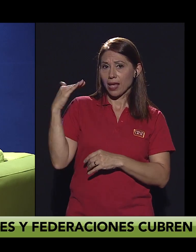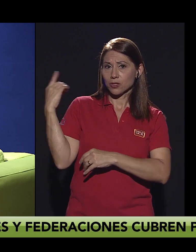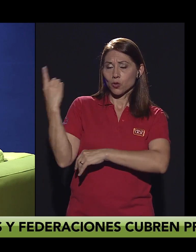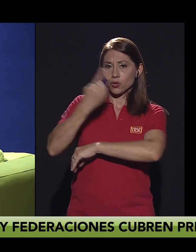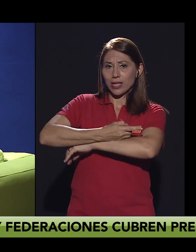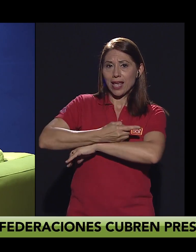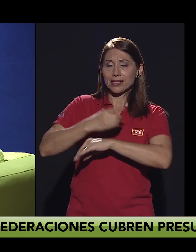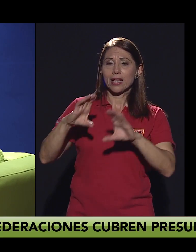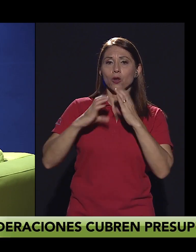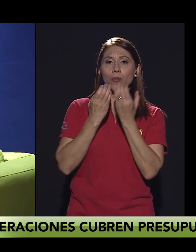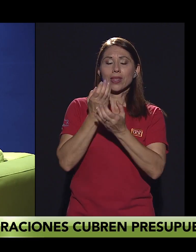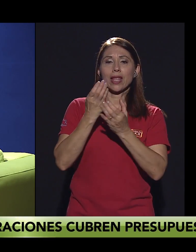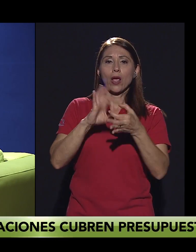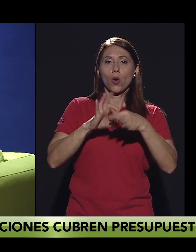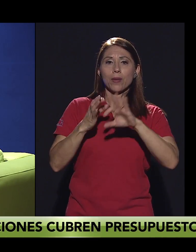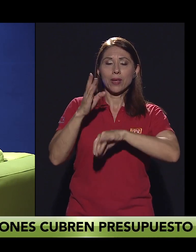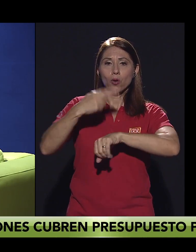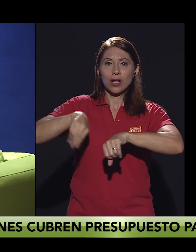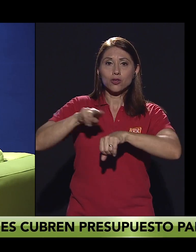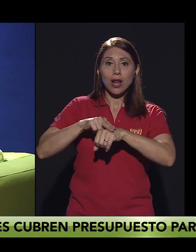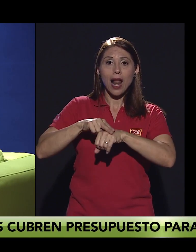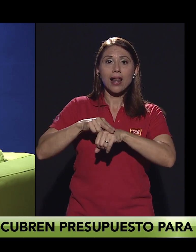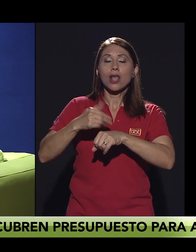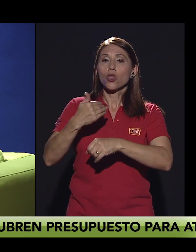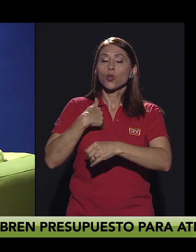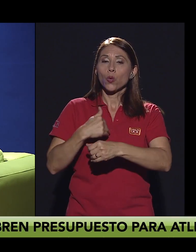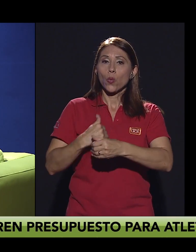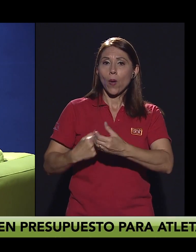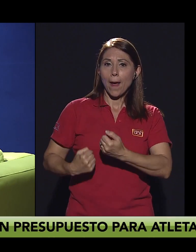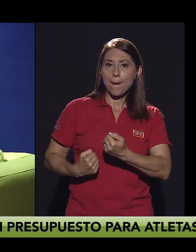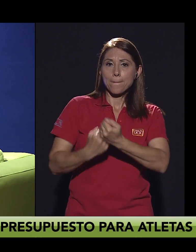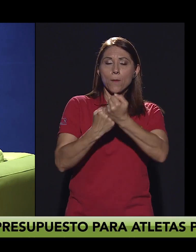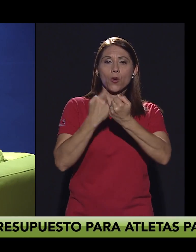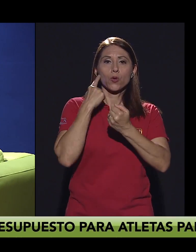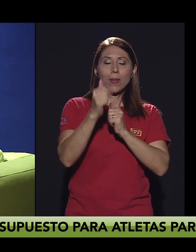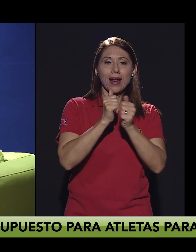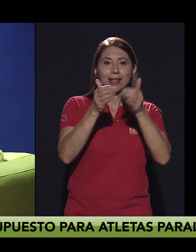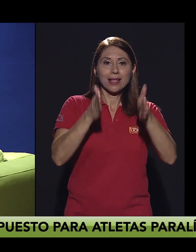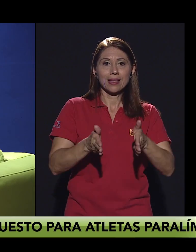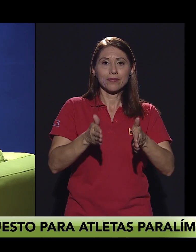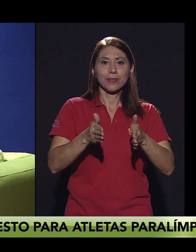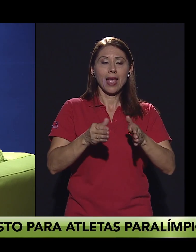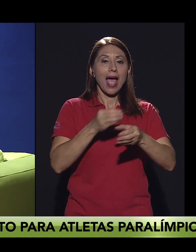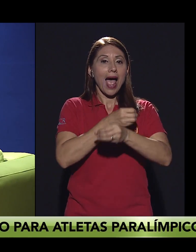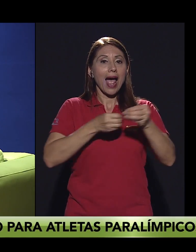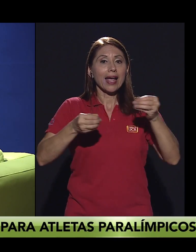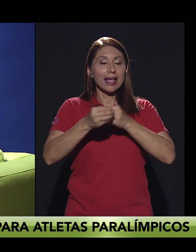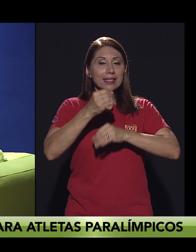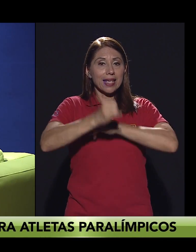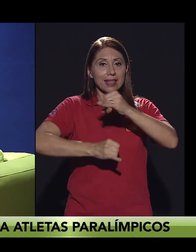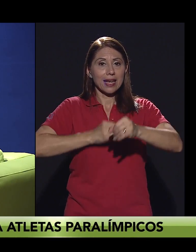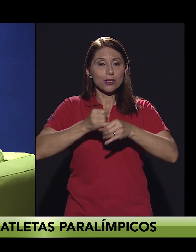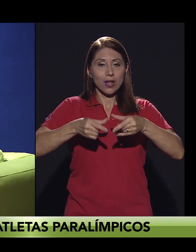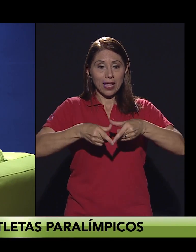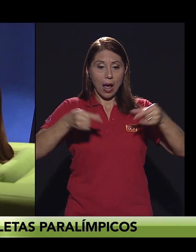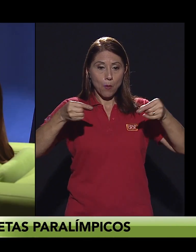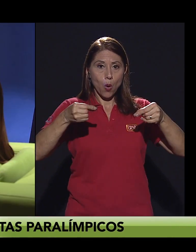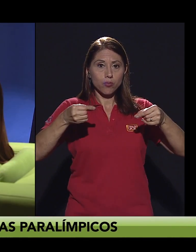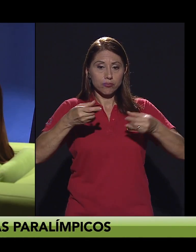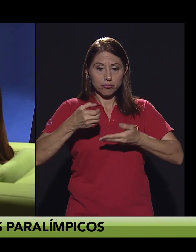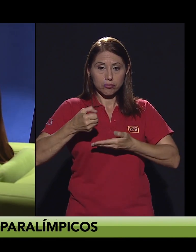unos días el Comité Olímpico Nacional recibió apoyo para sus atletas, donación de la Agencia de Cooperación Internacional de